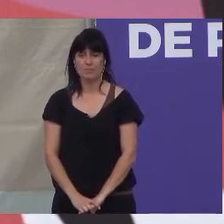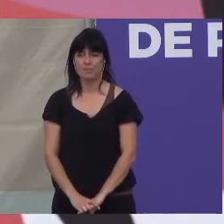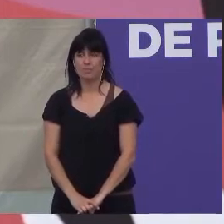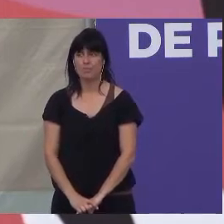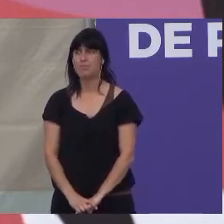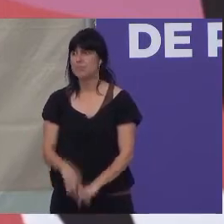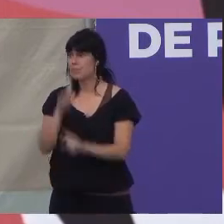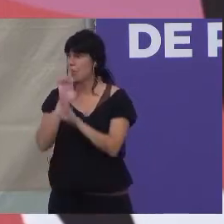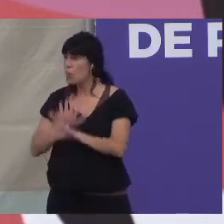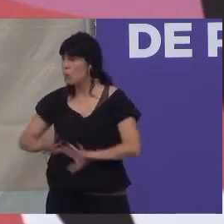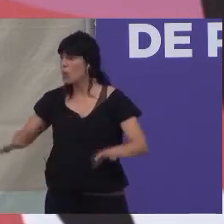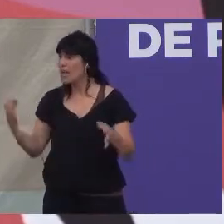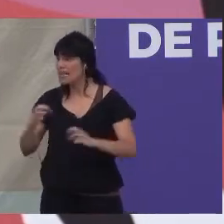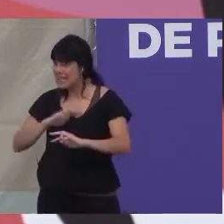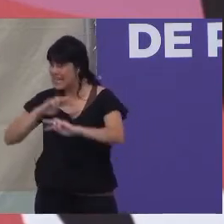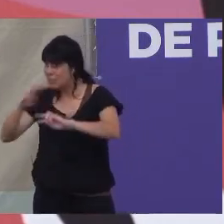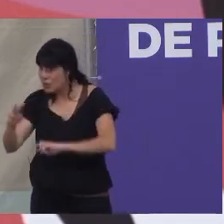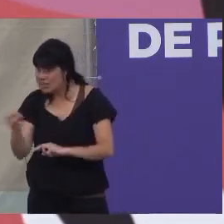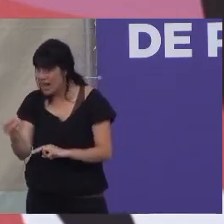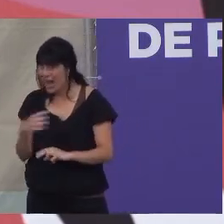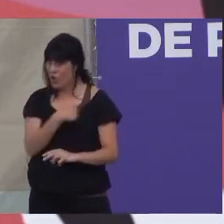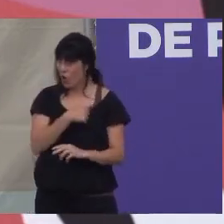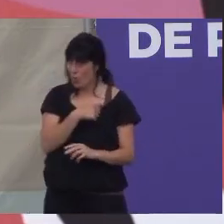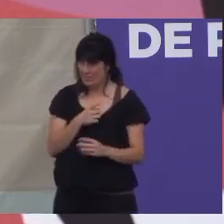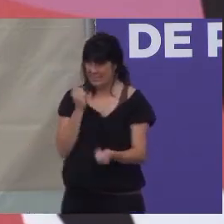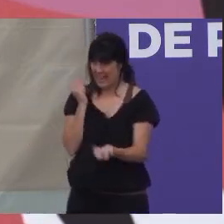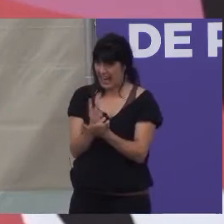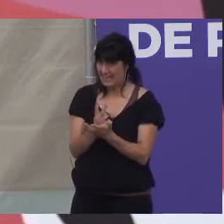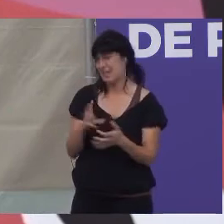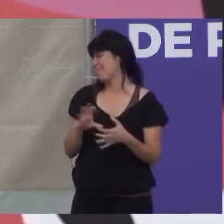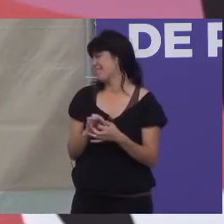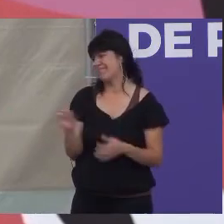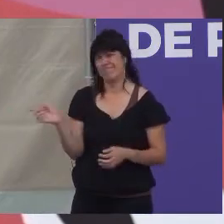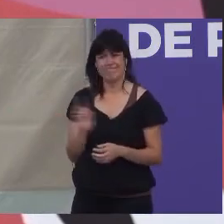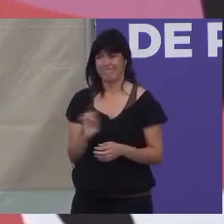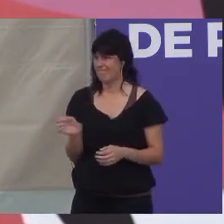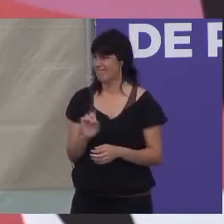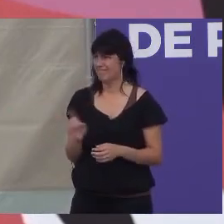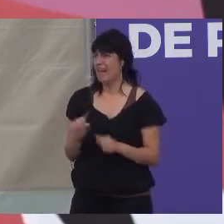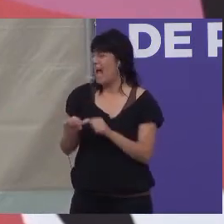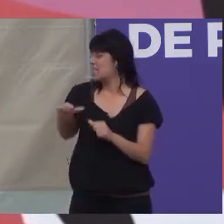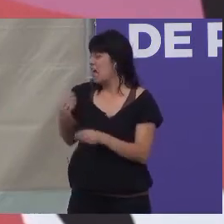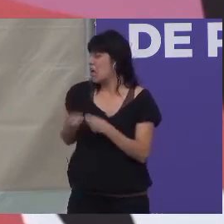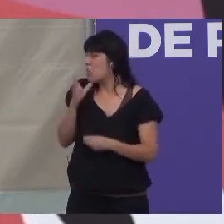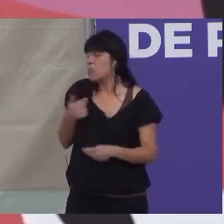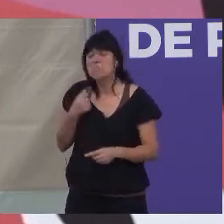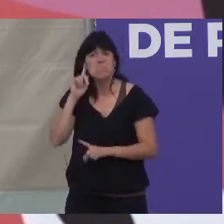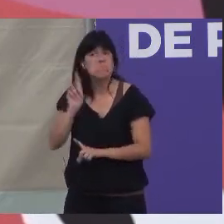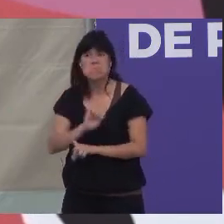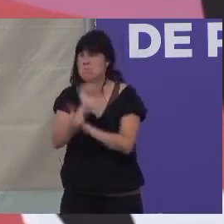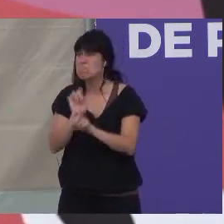El silencio no es una respuesta que un comité de garantías debe dar. Silencio el por qué se ha hecho no lo sé.